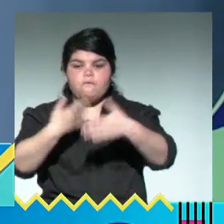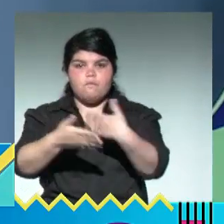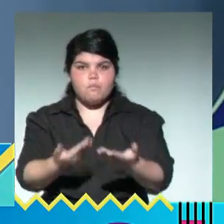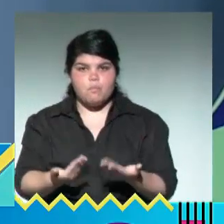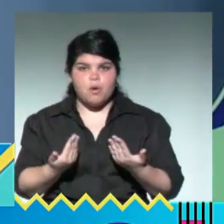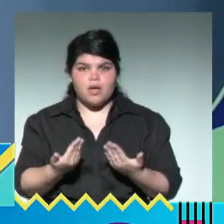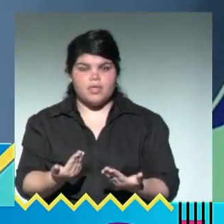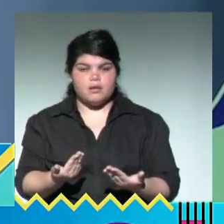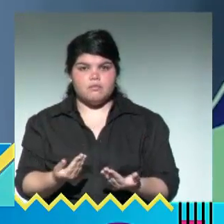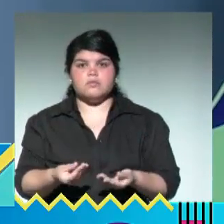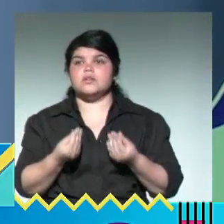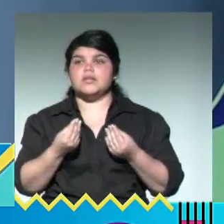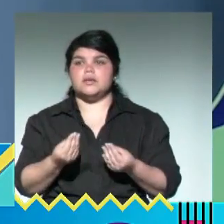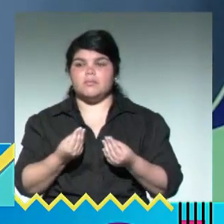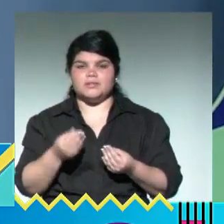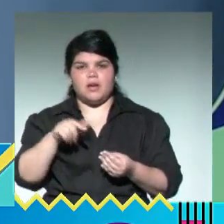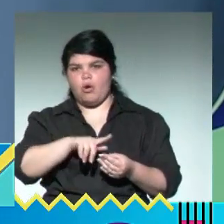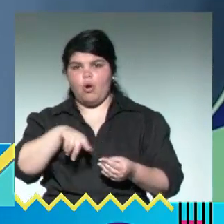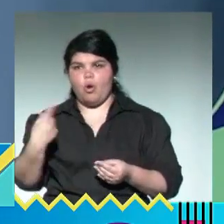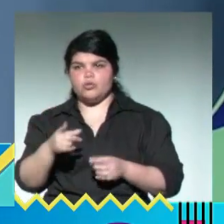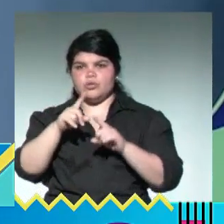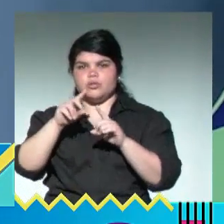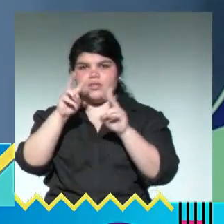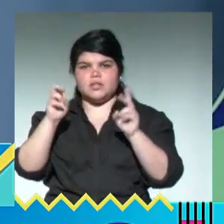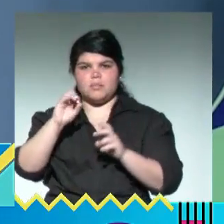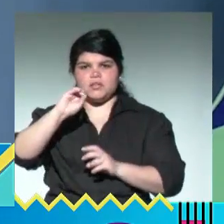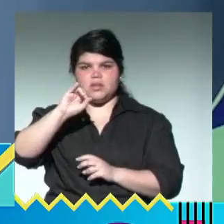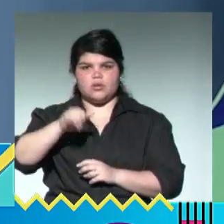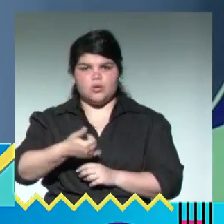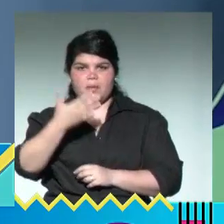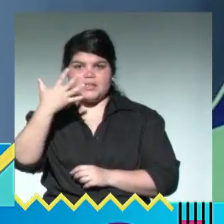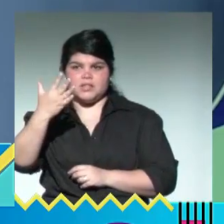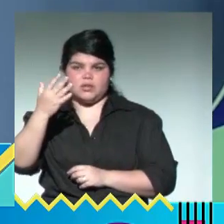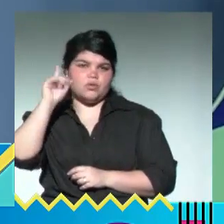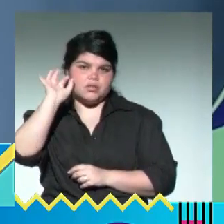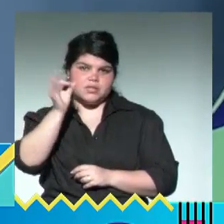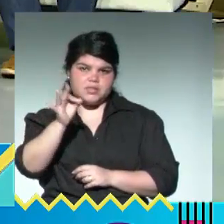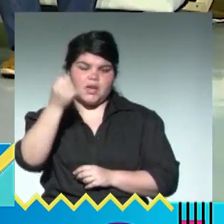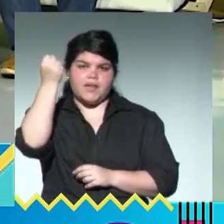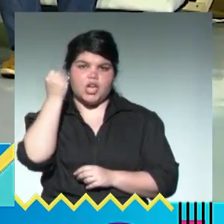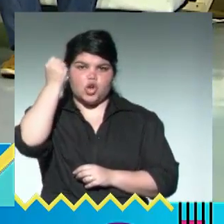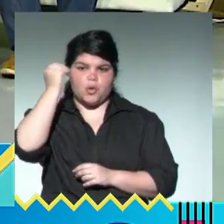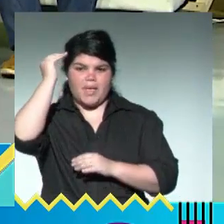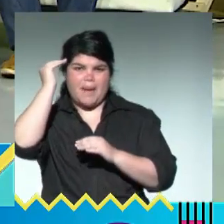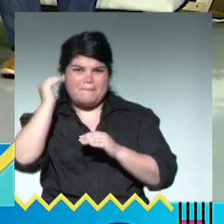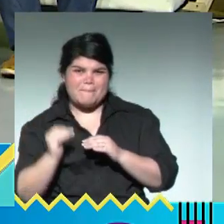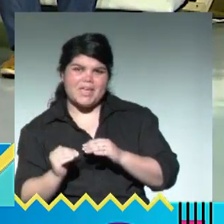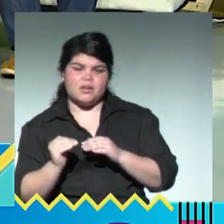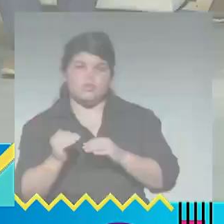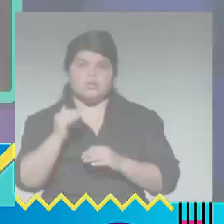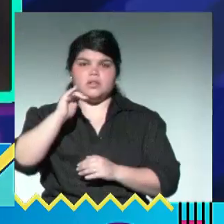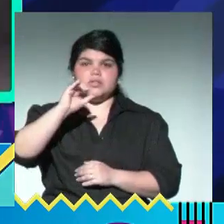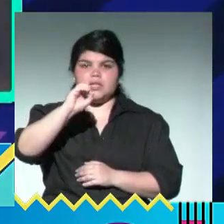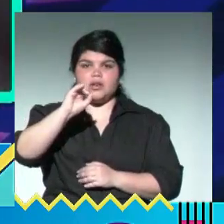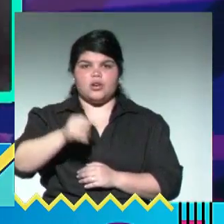Digo, esa es la variable que empieza. La otra del 0,5, que va a caer la economía reconocida en el presupuesto en un 0,5.